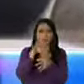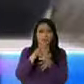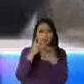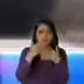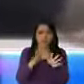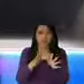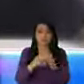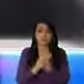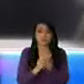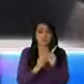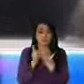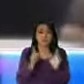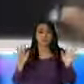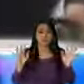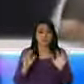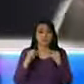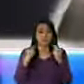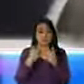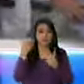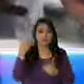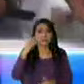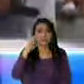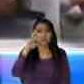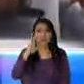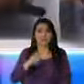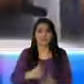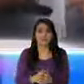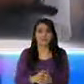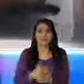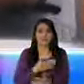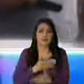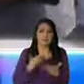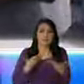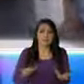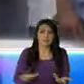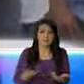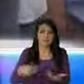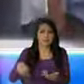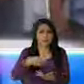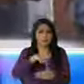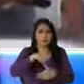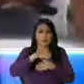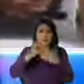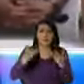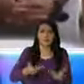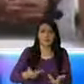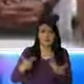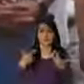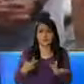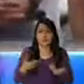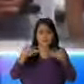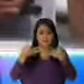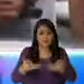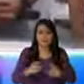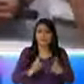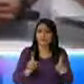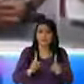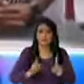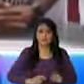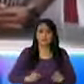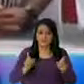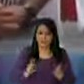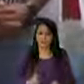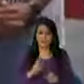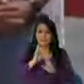los simpatizantes de Creo. Lamentamos que quienes queremos ese país no seamos tolerantes.